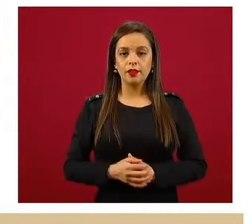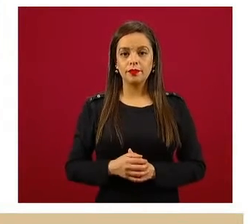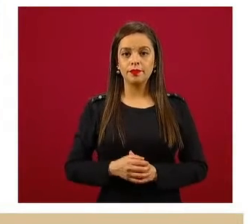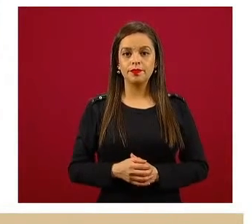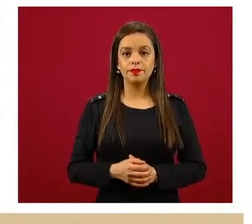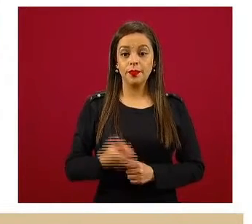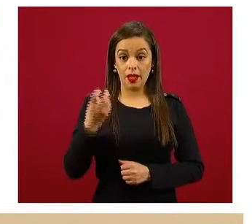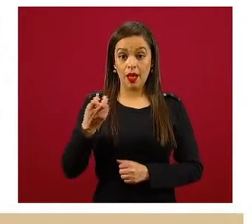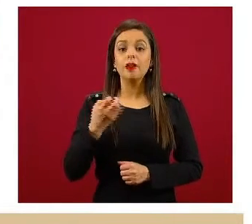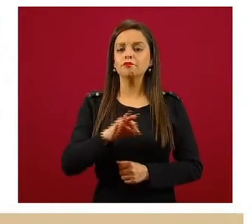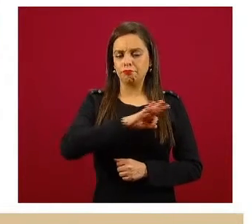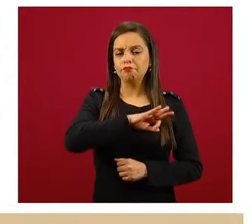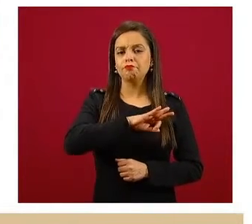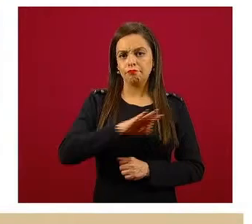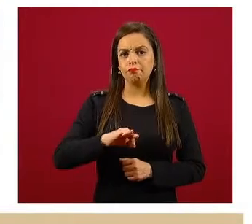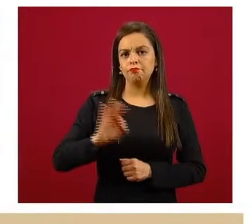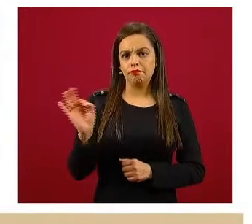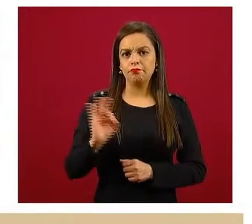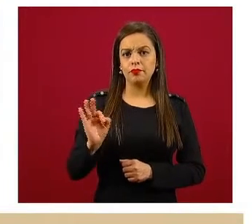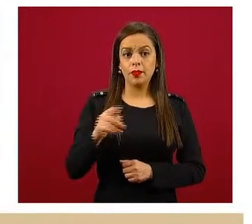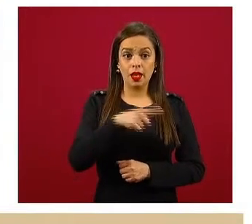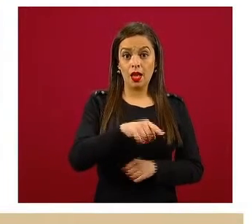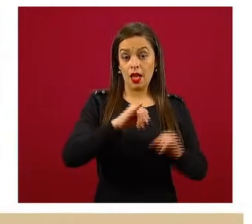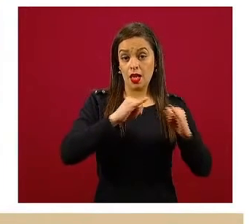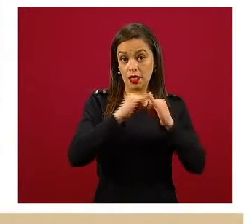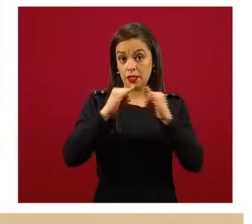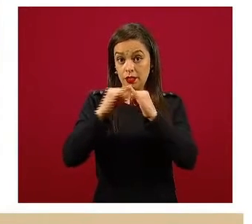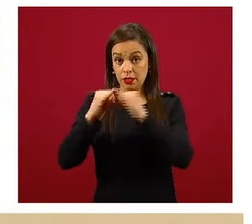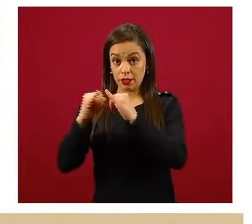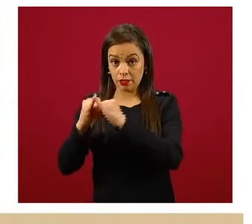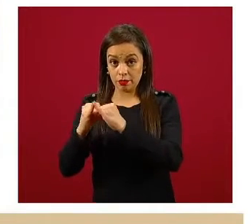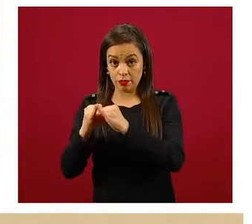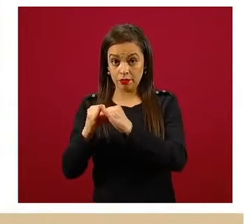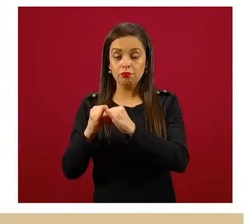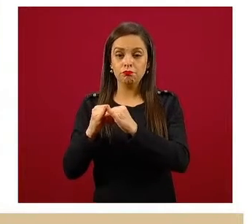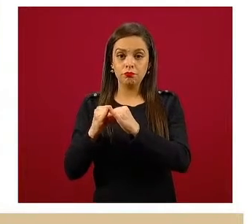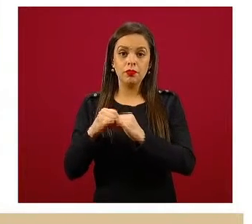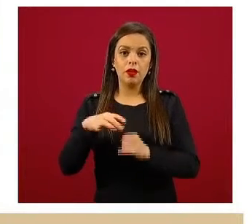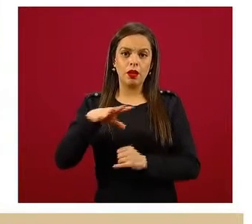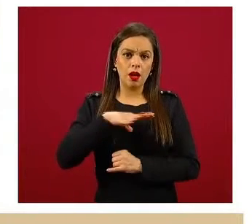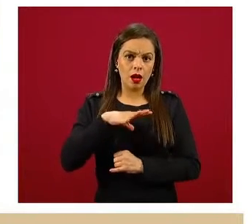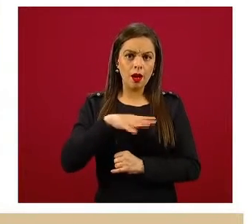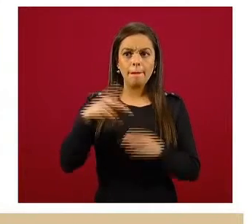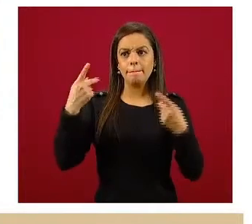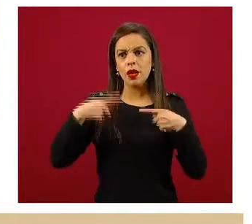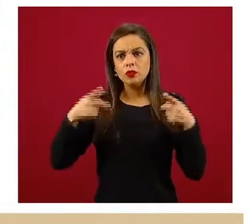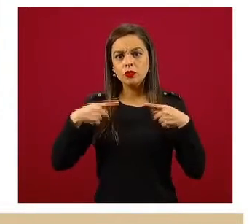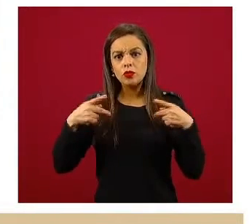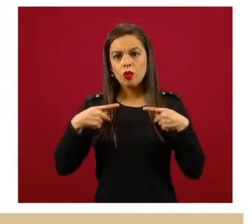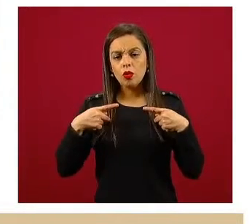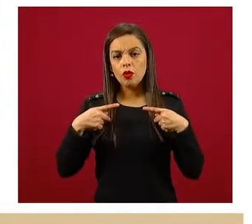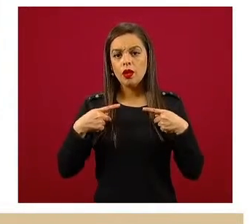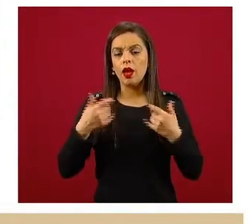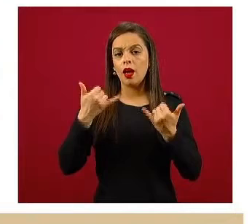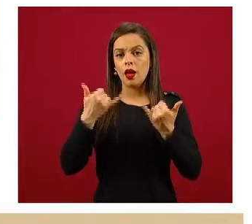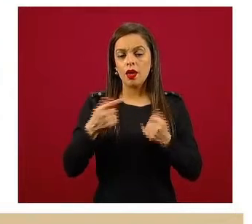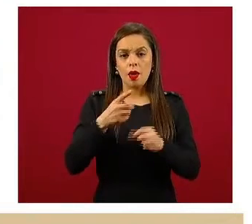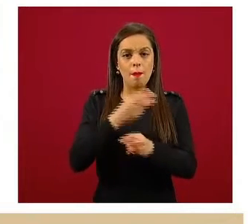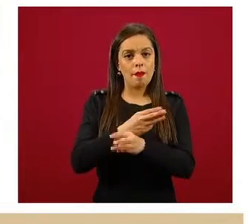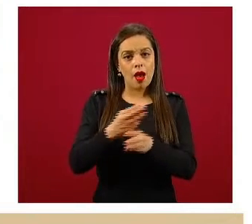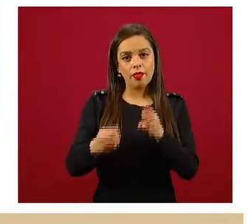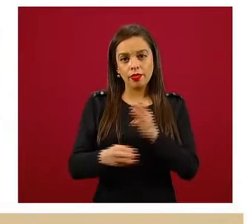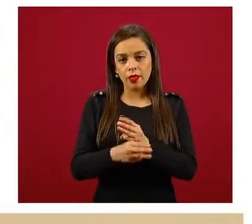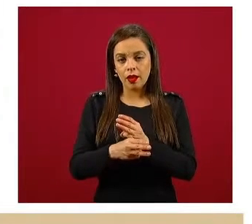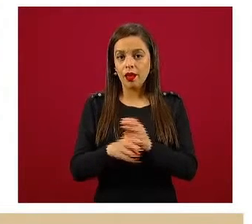hace posible que las mismas instituciones puedan contar con personal y con equipamiento, como son